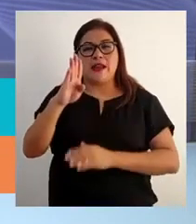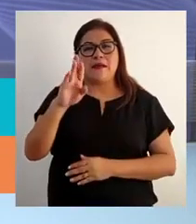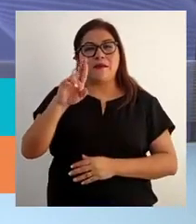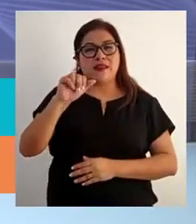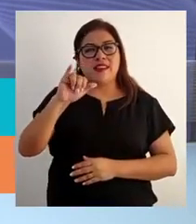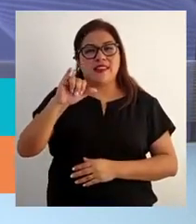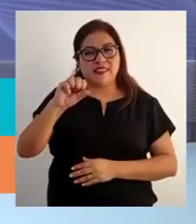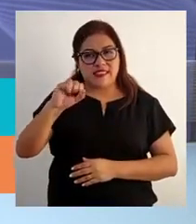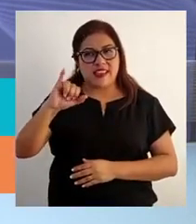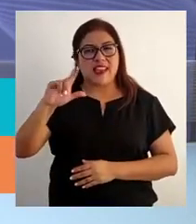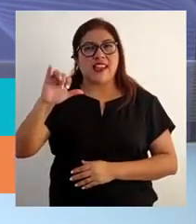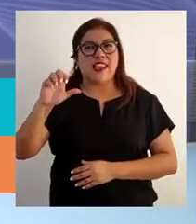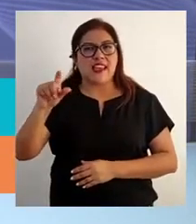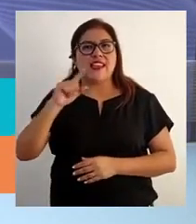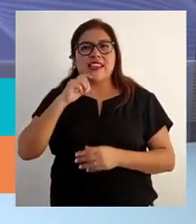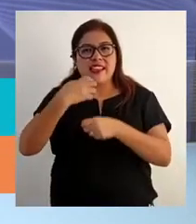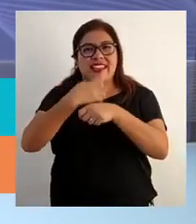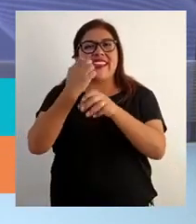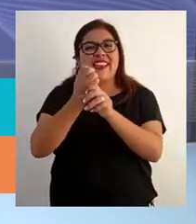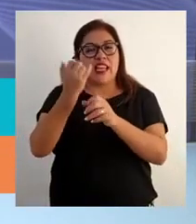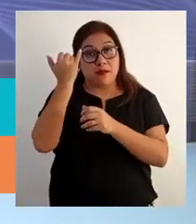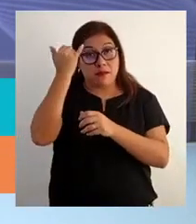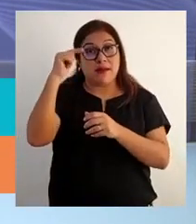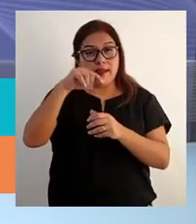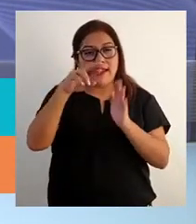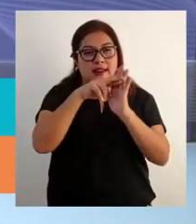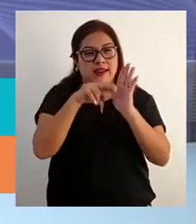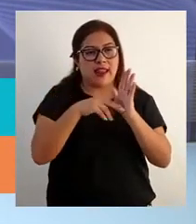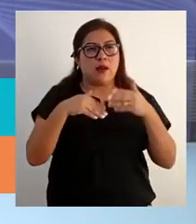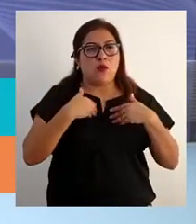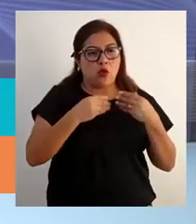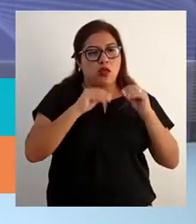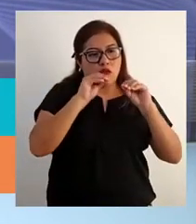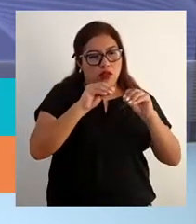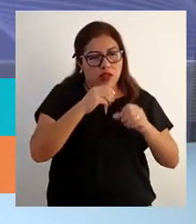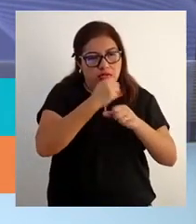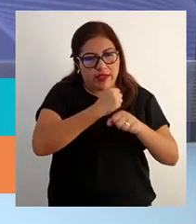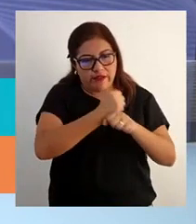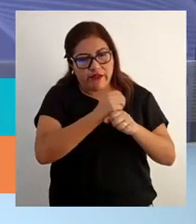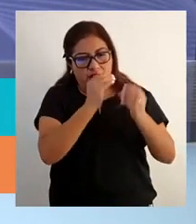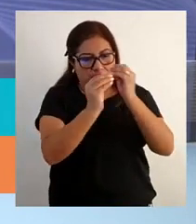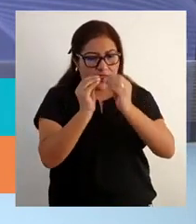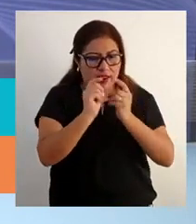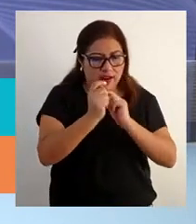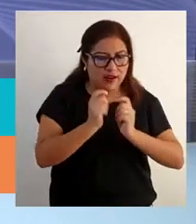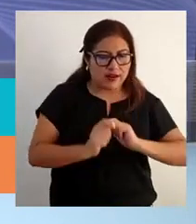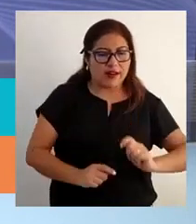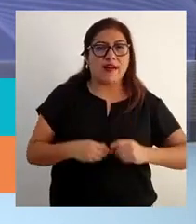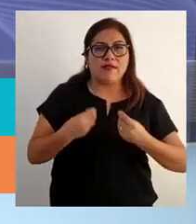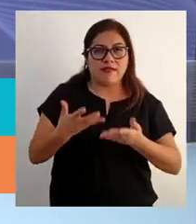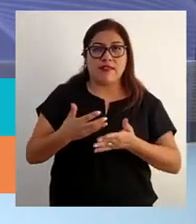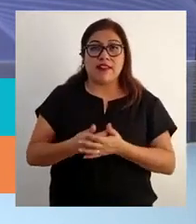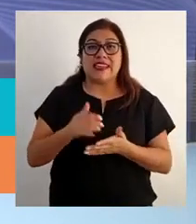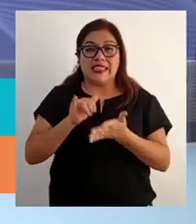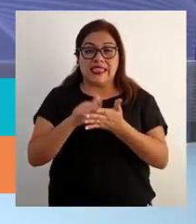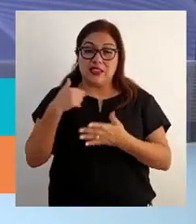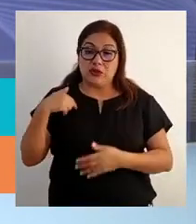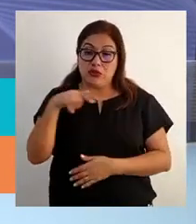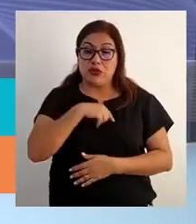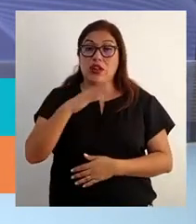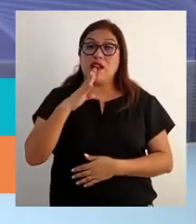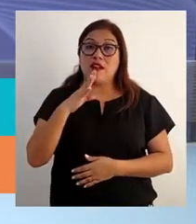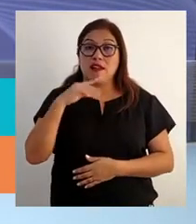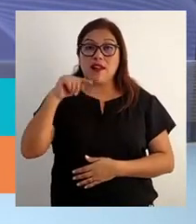a la Justicia, ¿no? Para desarrollarlas, para implementarlas. Y bueno, estamos ahí hablando, ¿no? Hoy día desde el